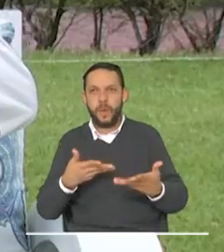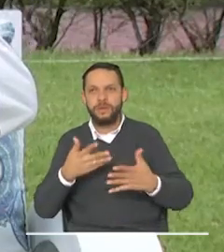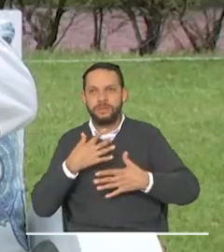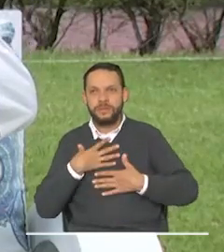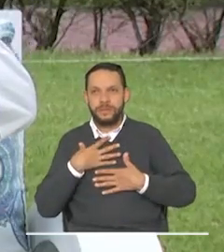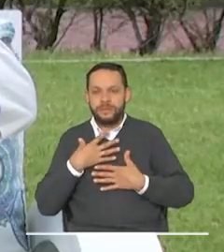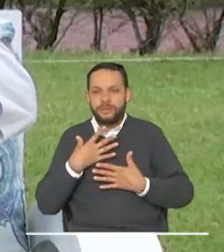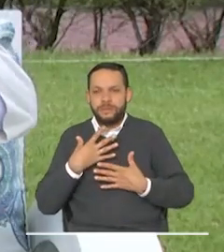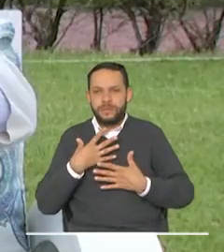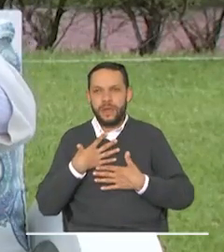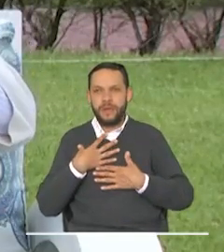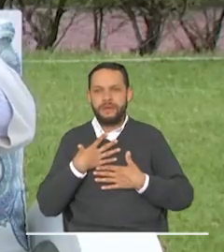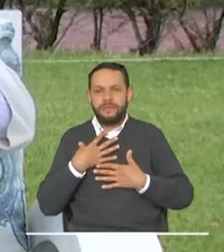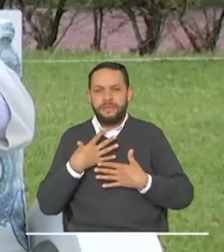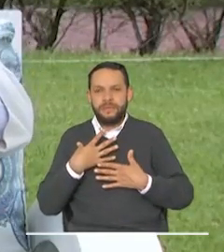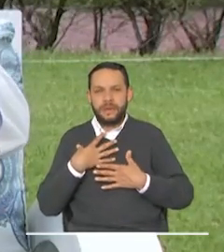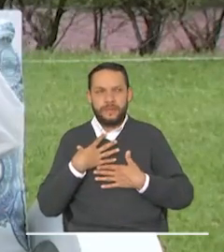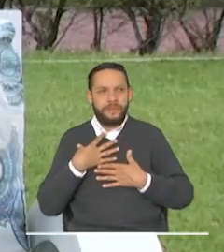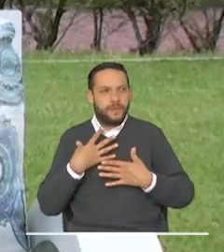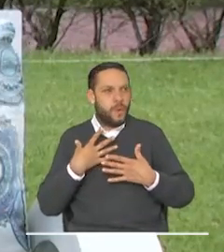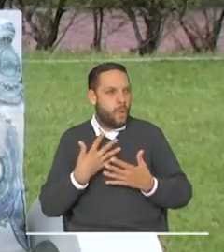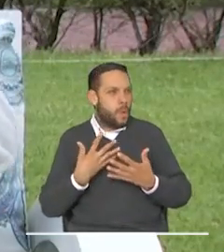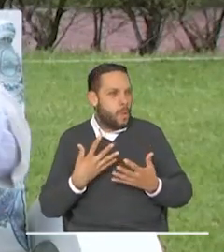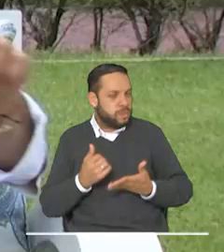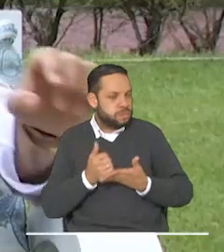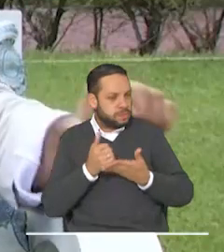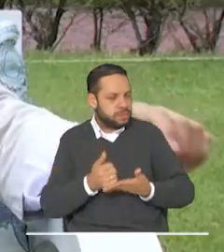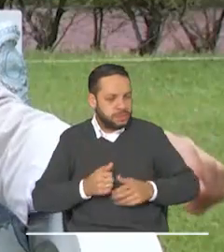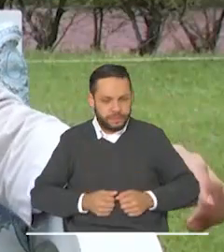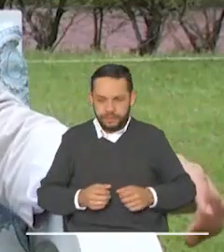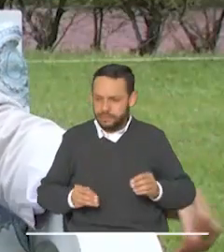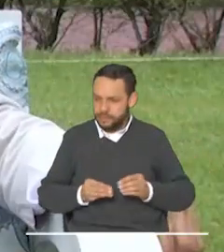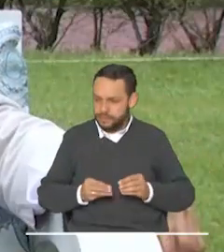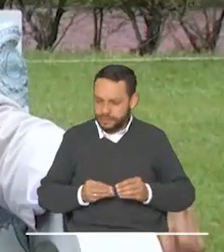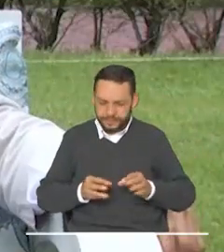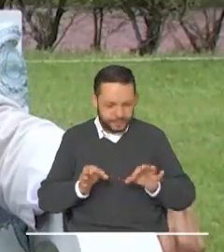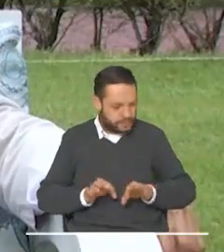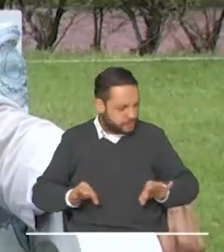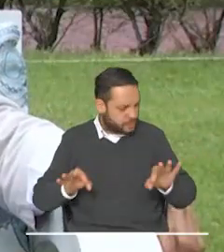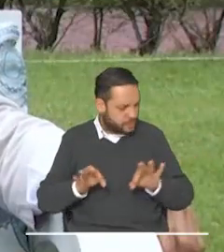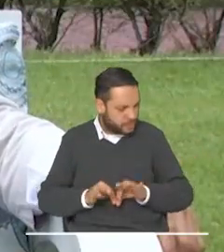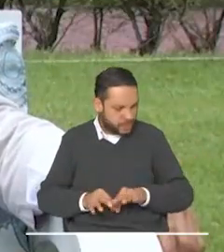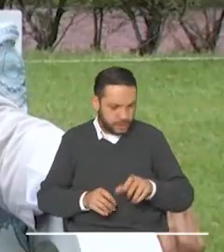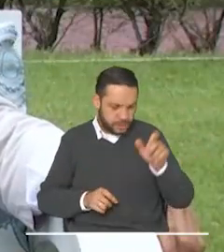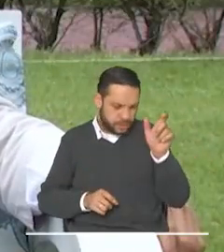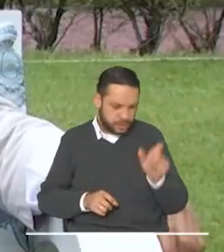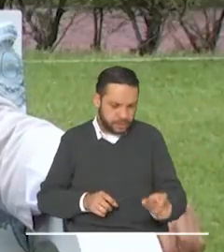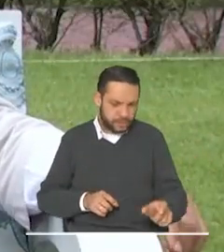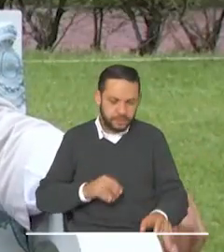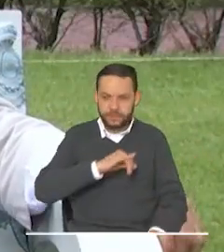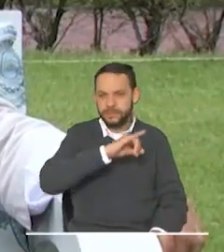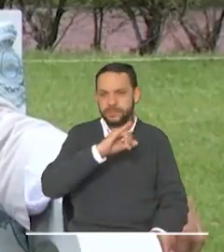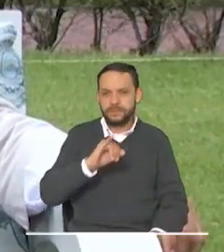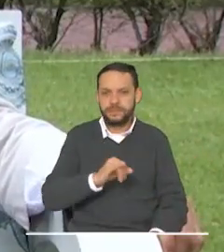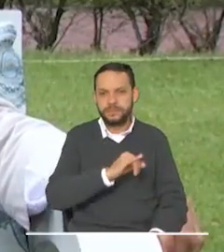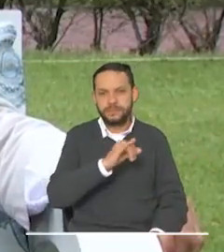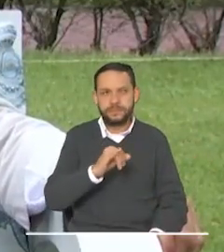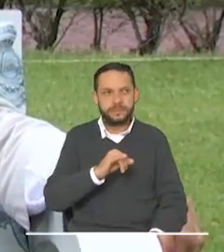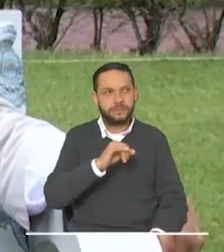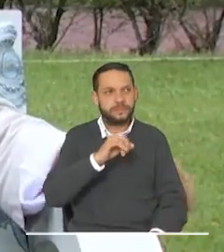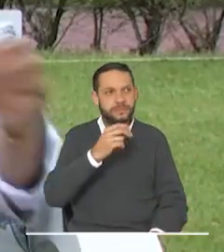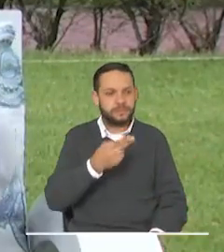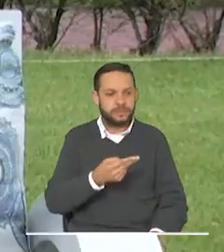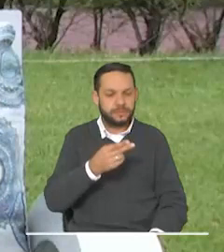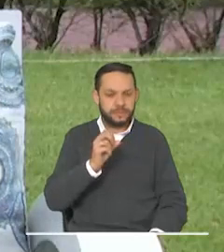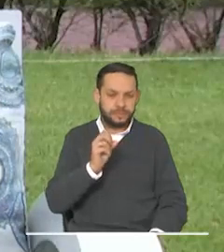alotrópica y muchas más decía algo muy importante el doctor John Jairo que uno no nace con un